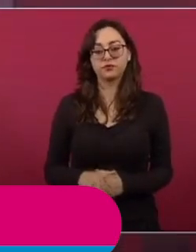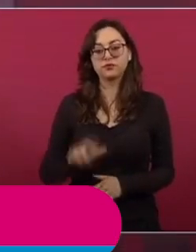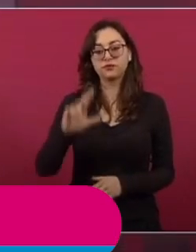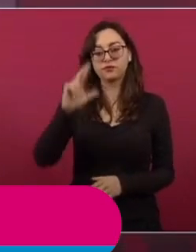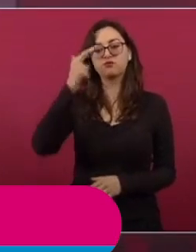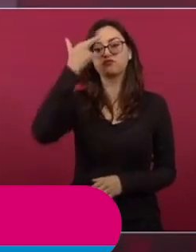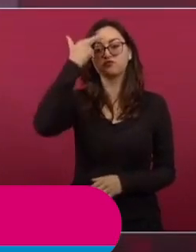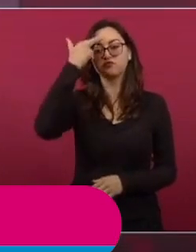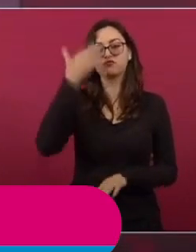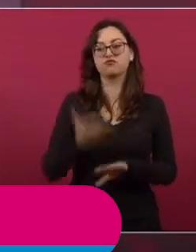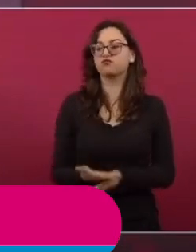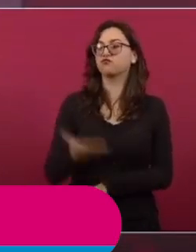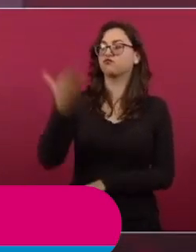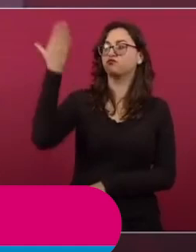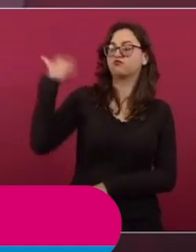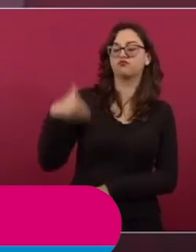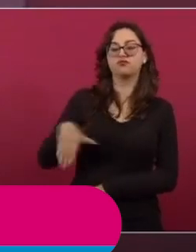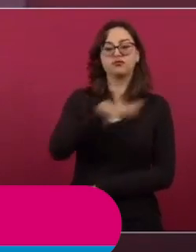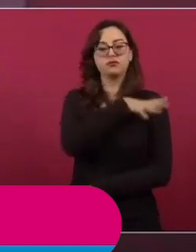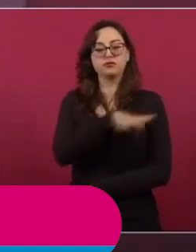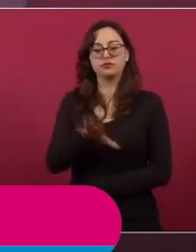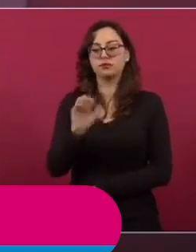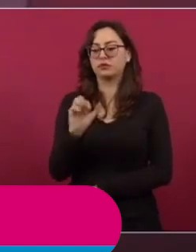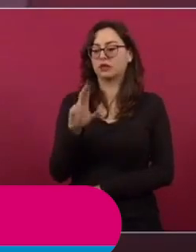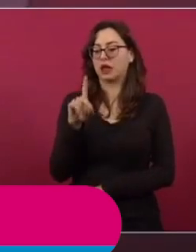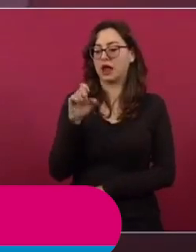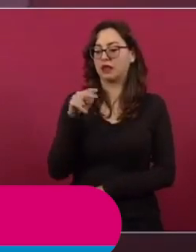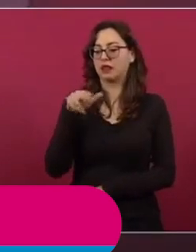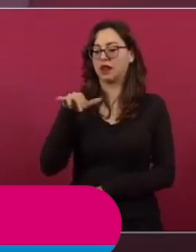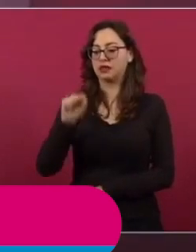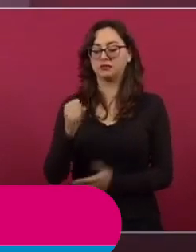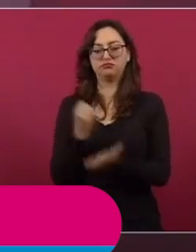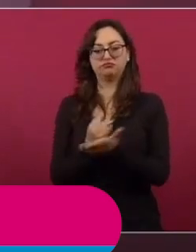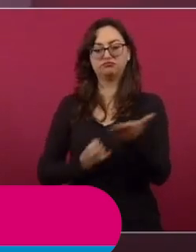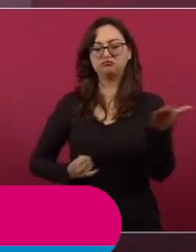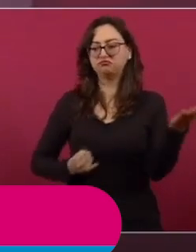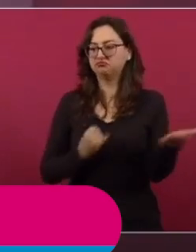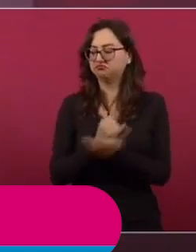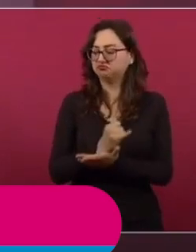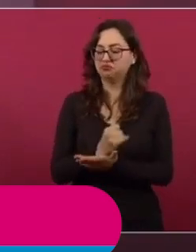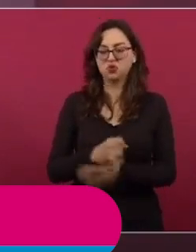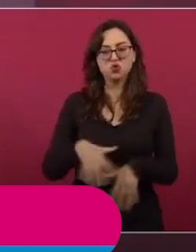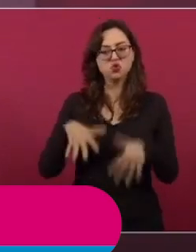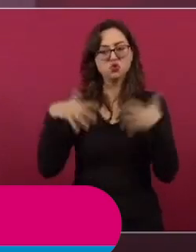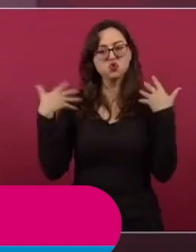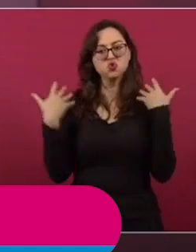esa decisión histórica del General Cárdenas de Recuperar el petróleo